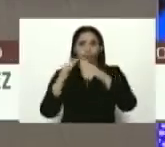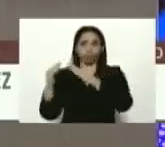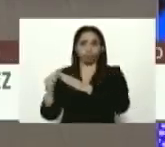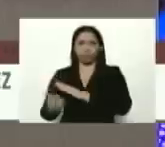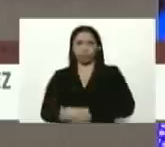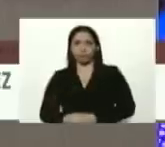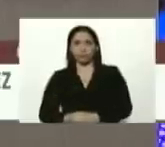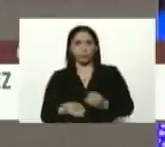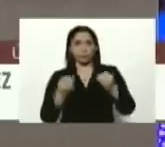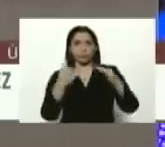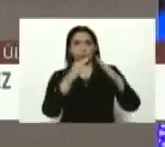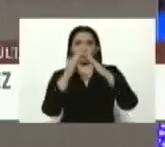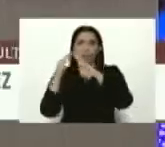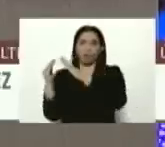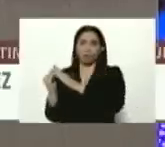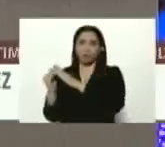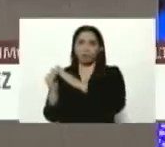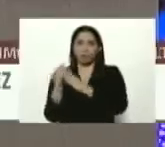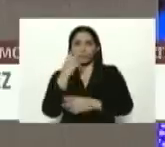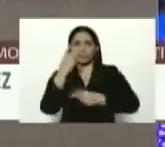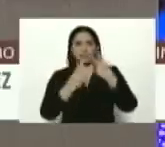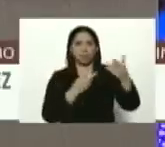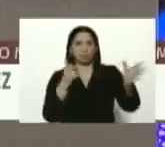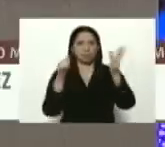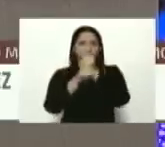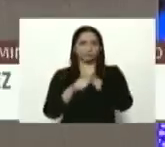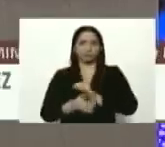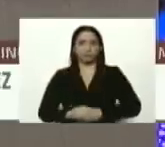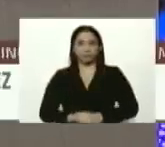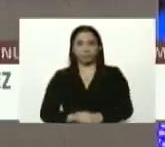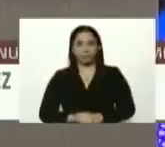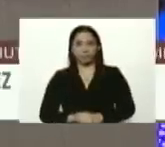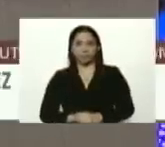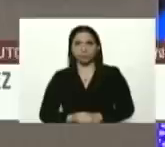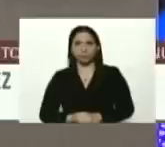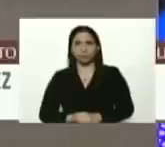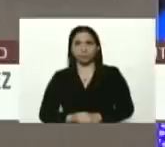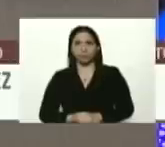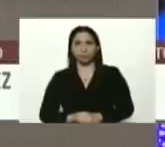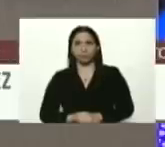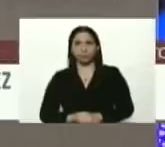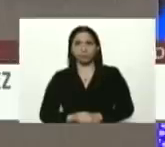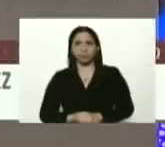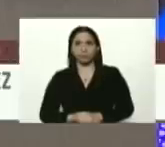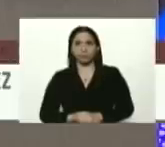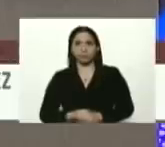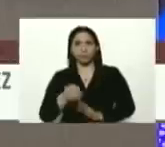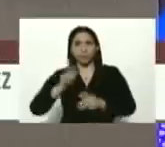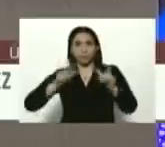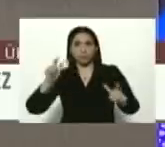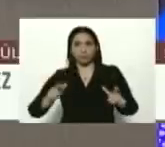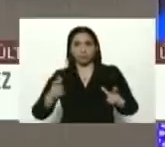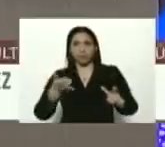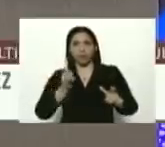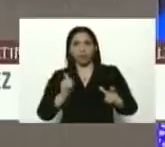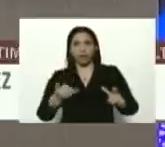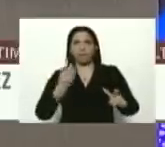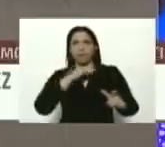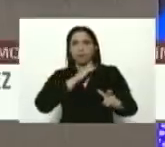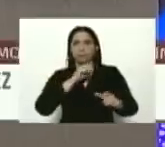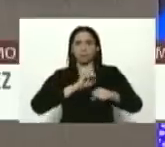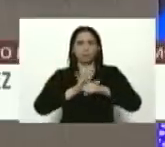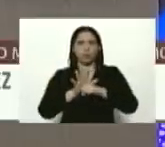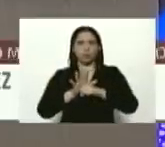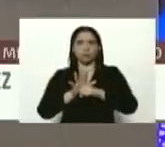miles de viviendas visitadas para detectar, para descartar la presencia de pacientes con COVID-19. Luego,